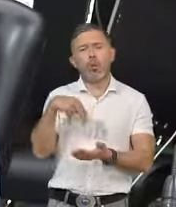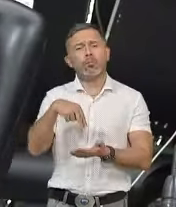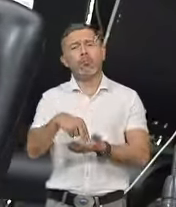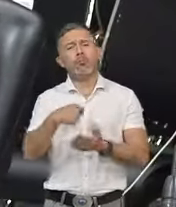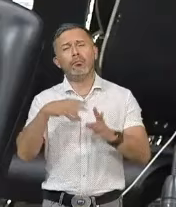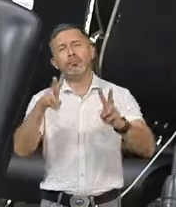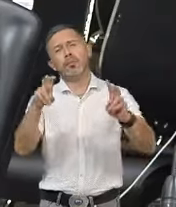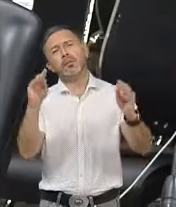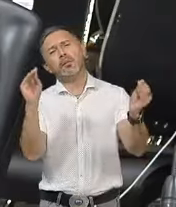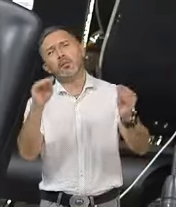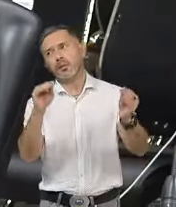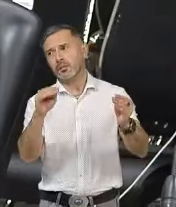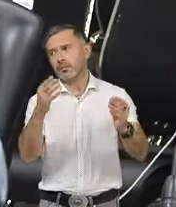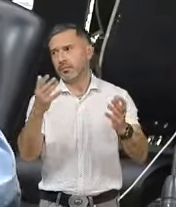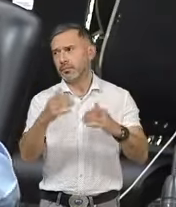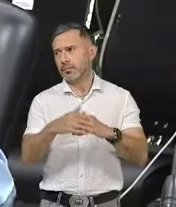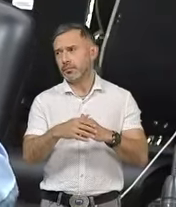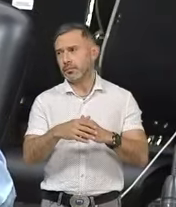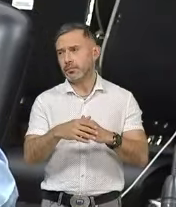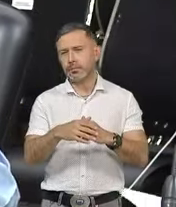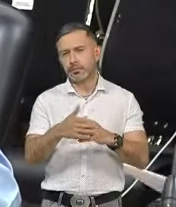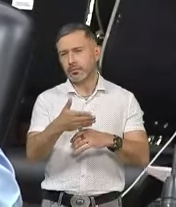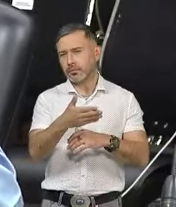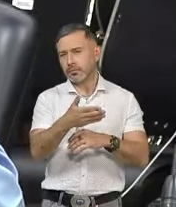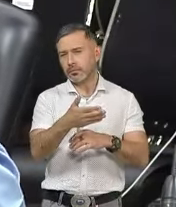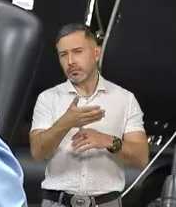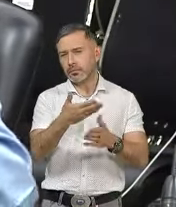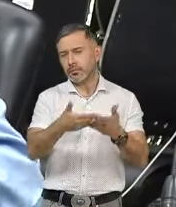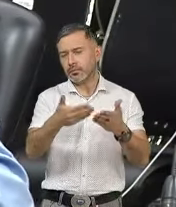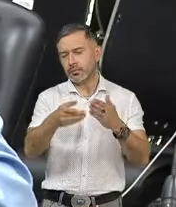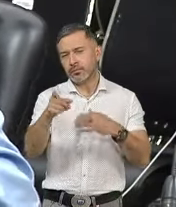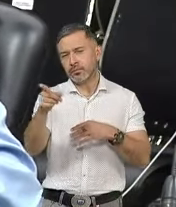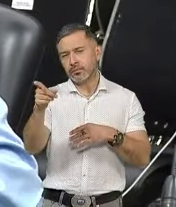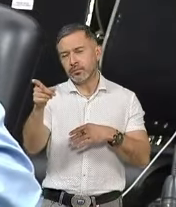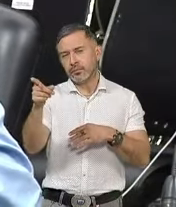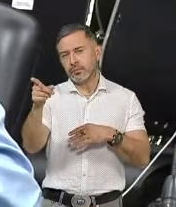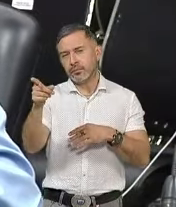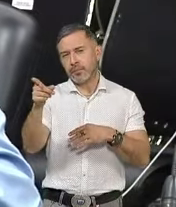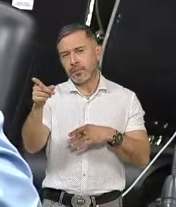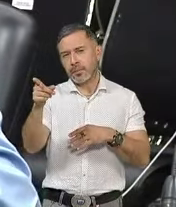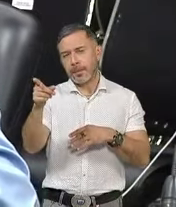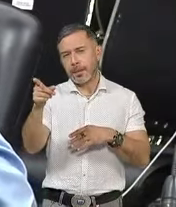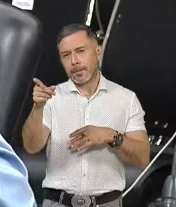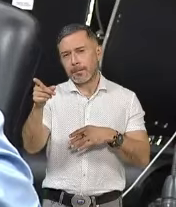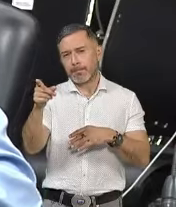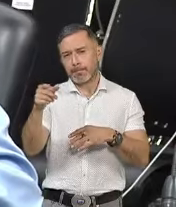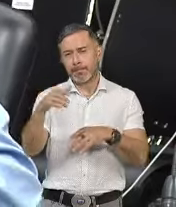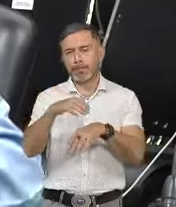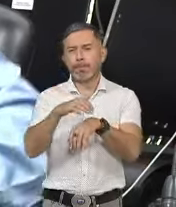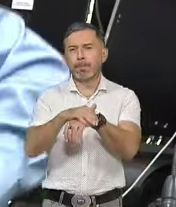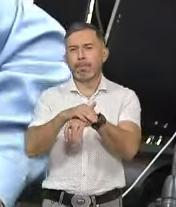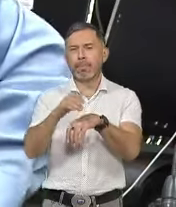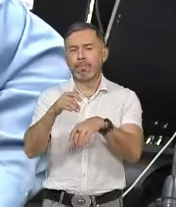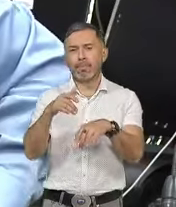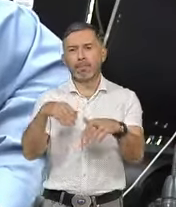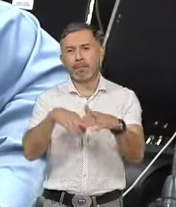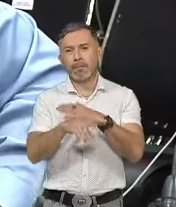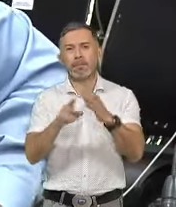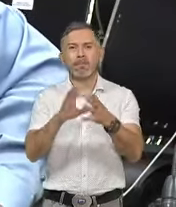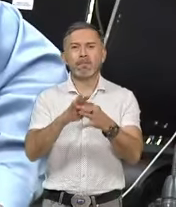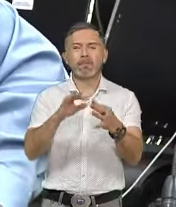con estos tonos de nuestro amigo que sale a escuchar afuera lo que puede oír